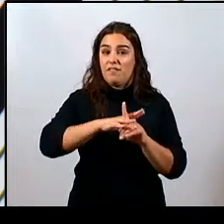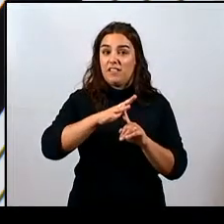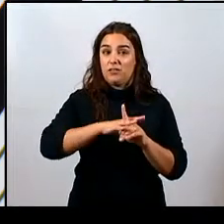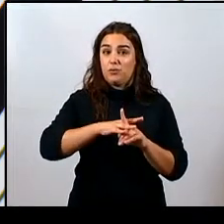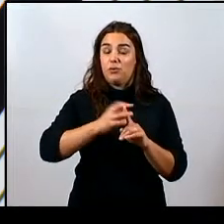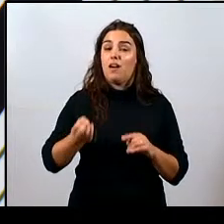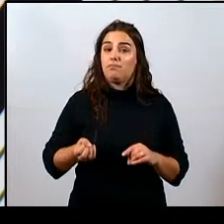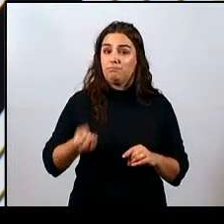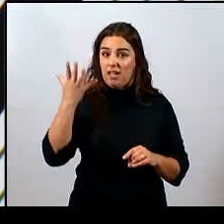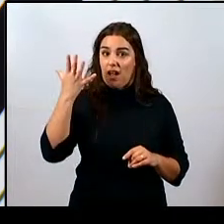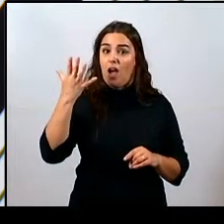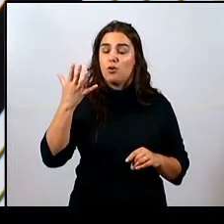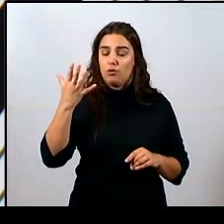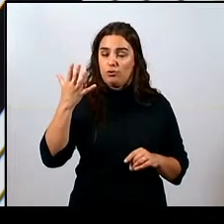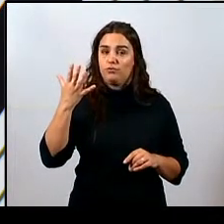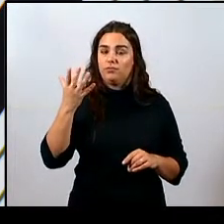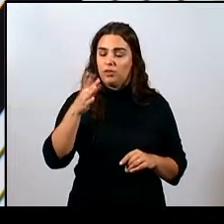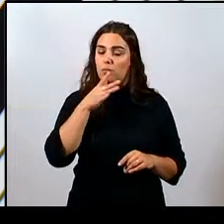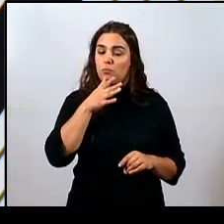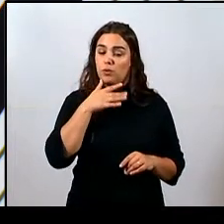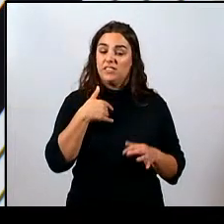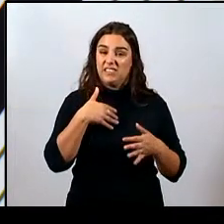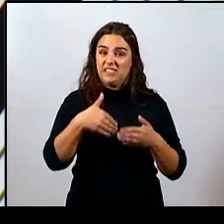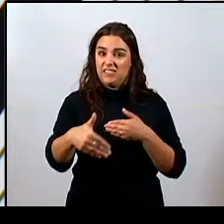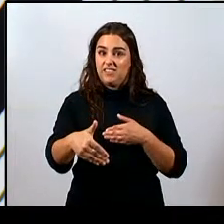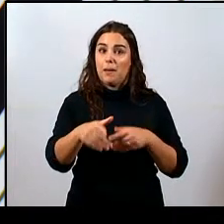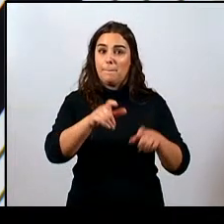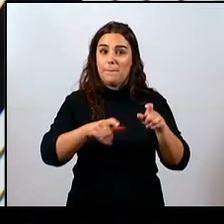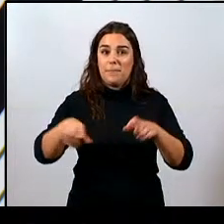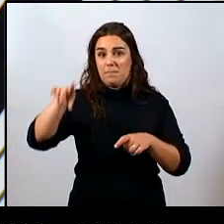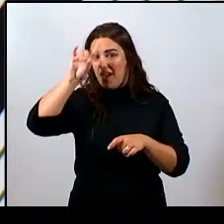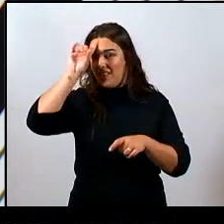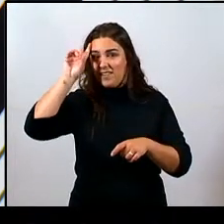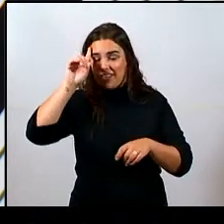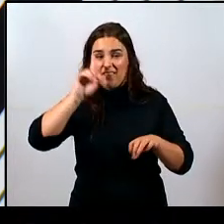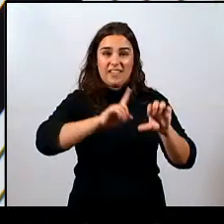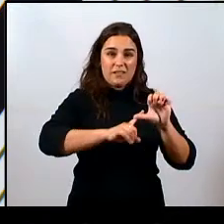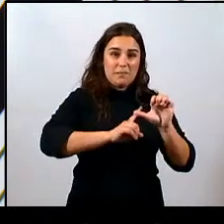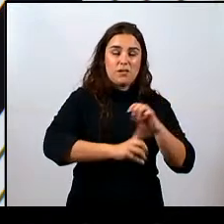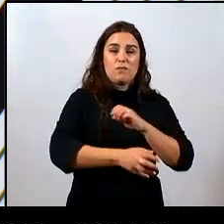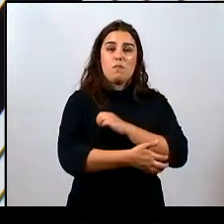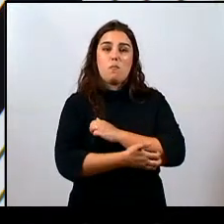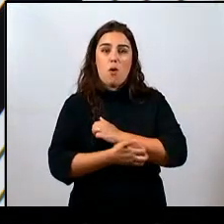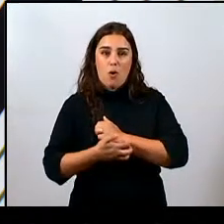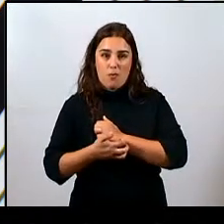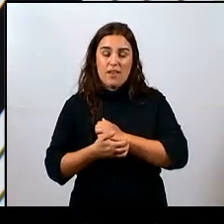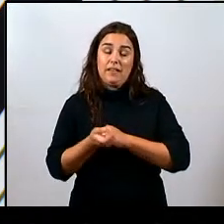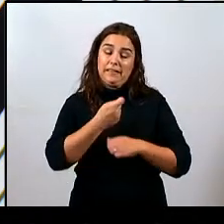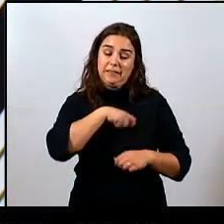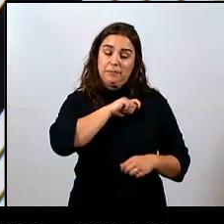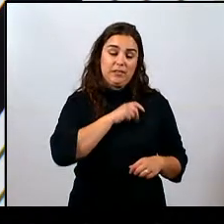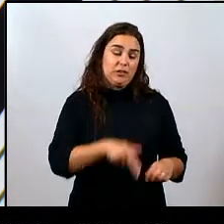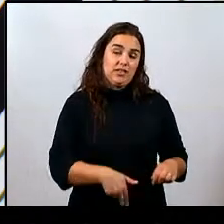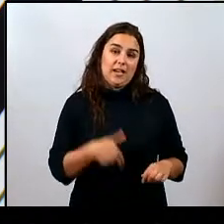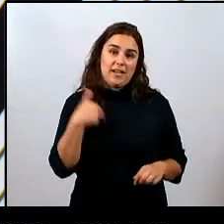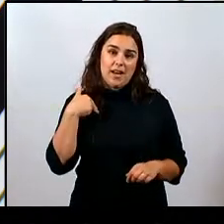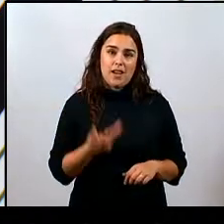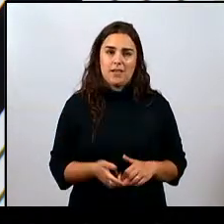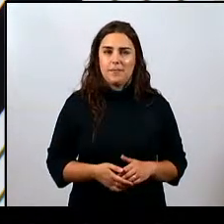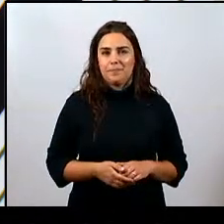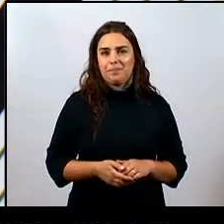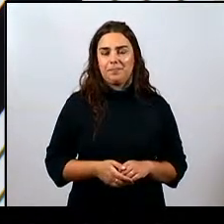energética, que todavía va a empobrecer más a muchos madrileños, muchos extremeños y a muchos españoles.